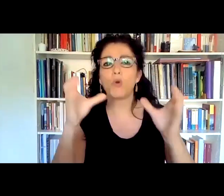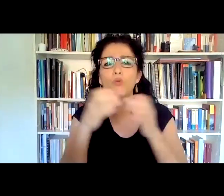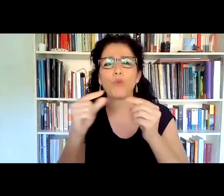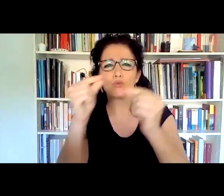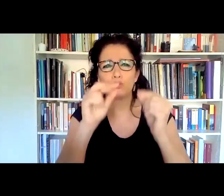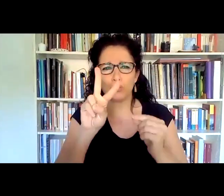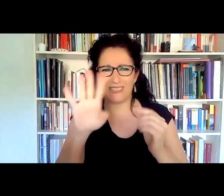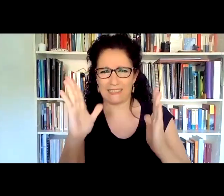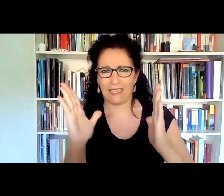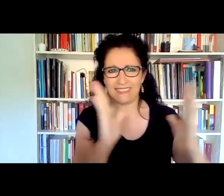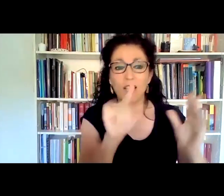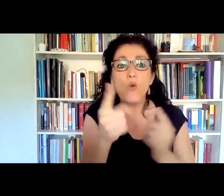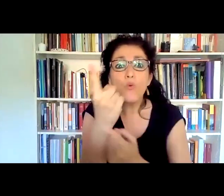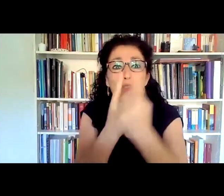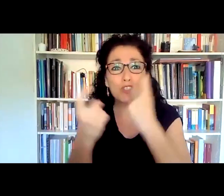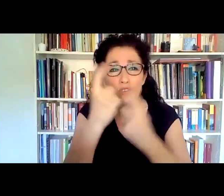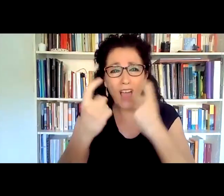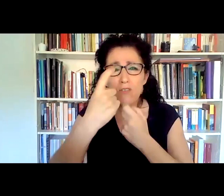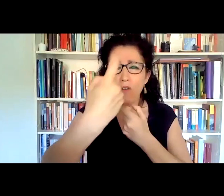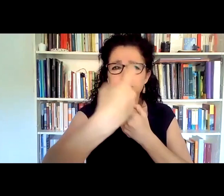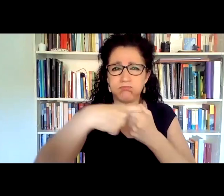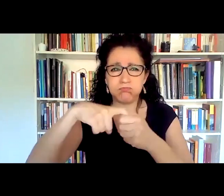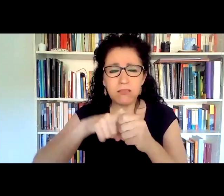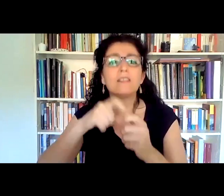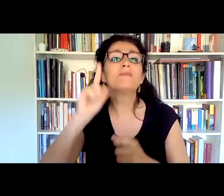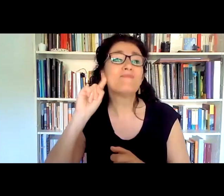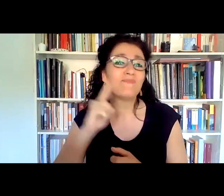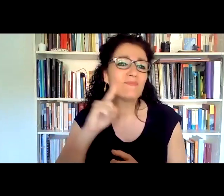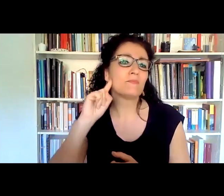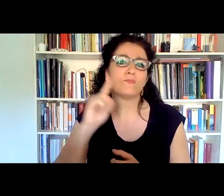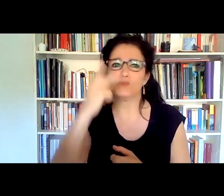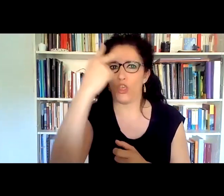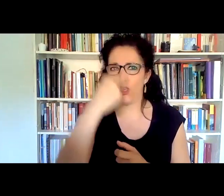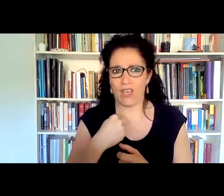Con estos 1.411 informantes y los grupos de discusión,